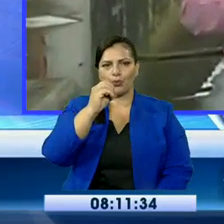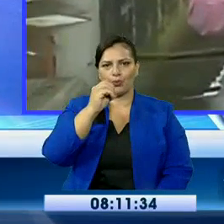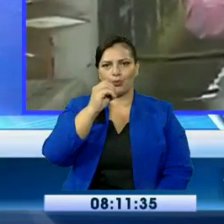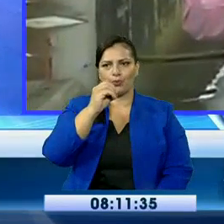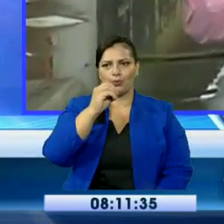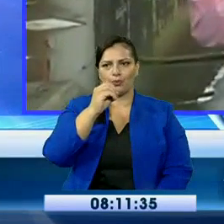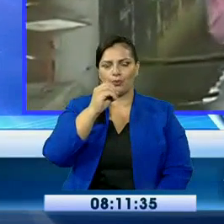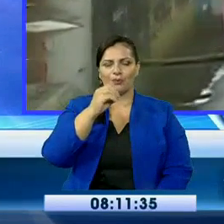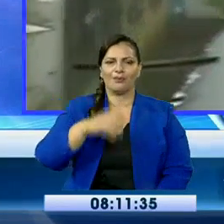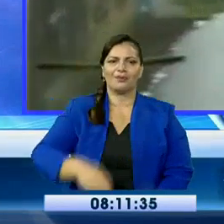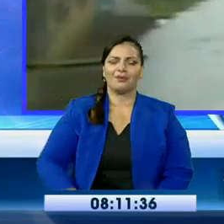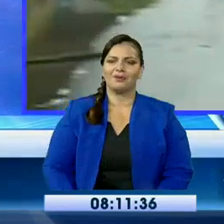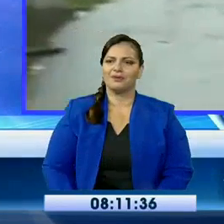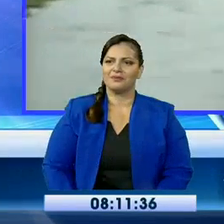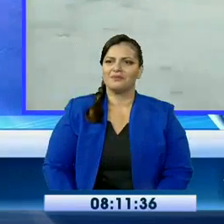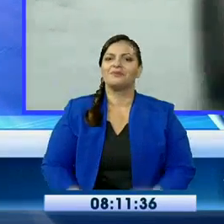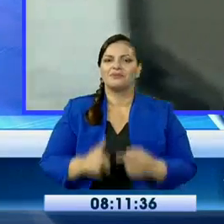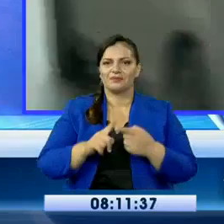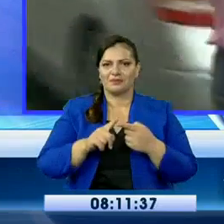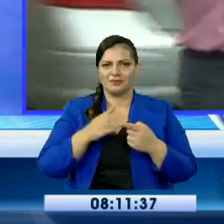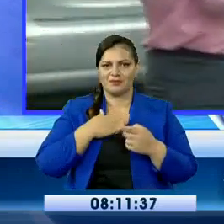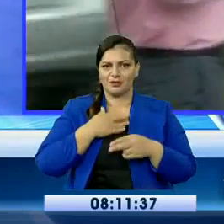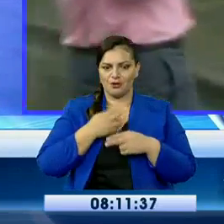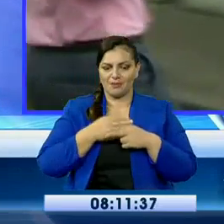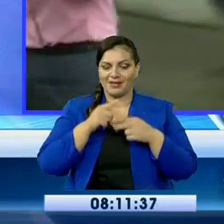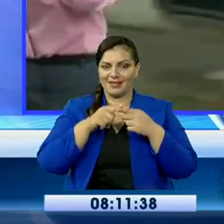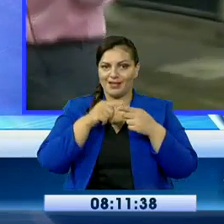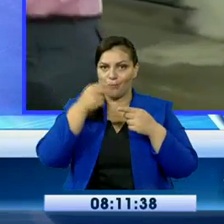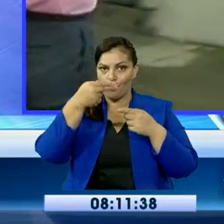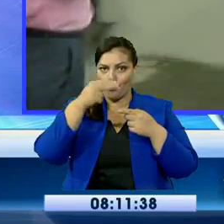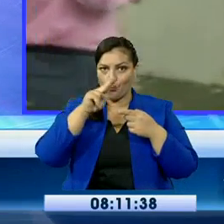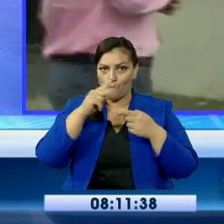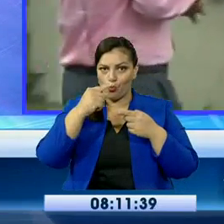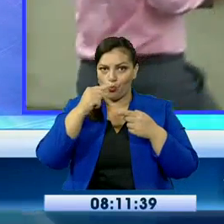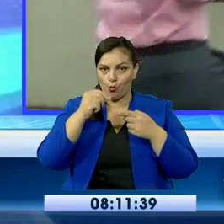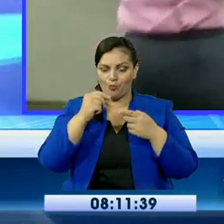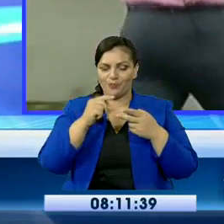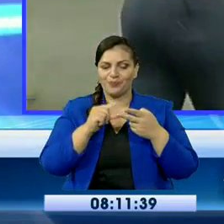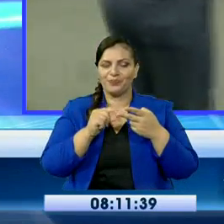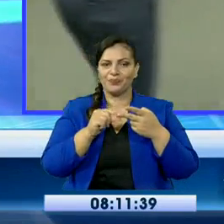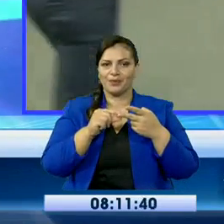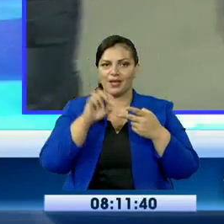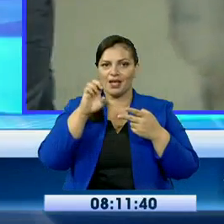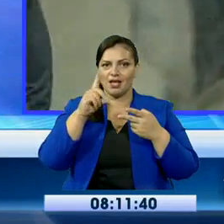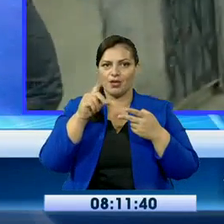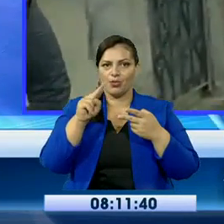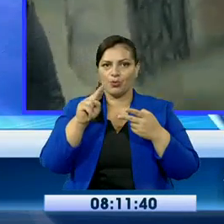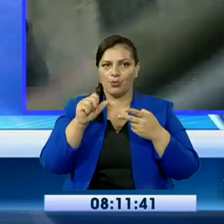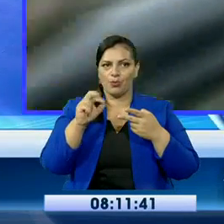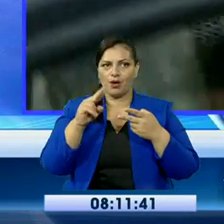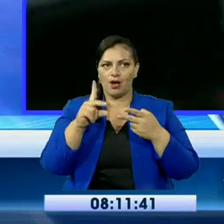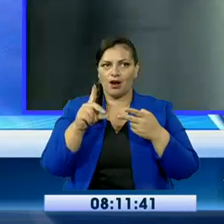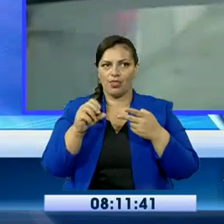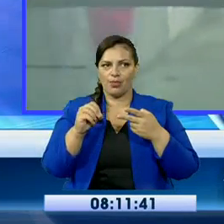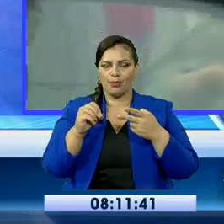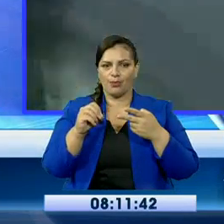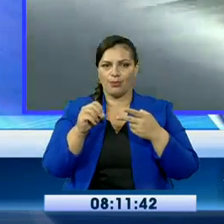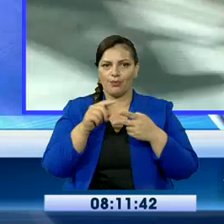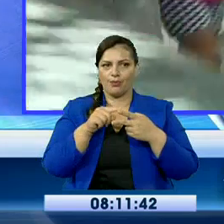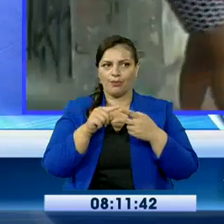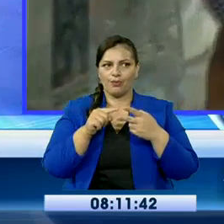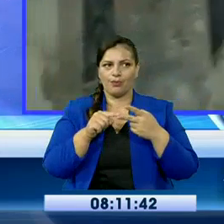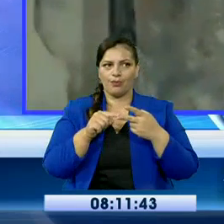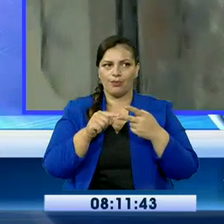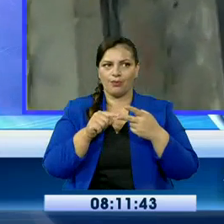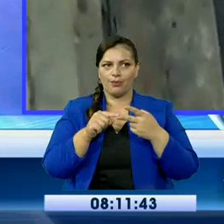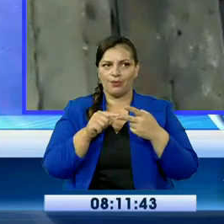haber escuchado mi otro nombre. Porque Eduardo solo me dice a nivel familiar. Para que la vea. Debe conocer a la familia. Salúdeme a Huguito Gavilane,